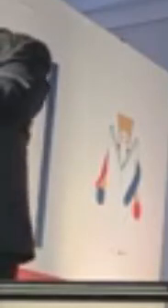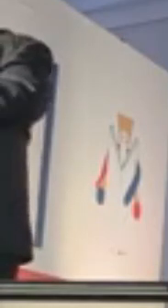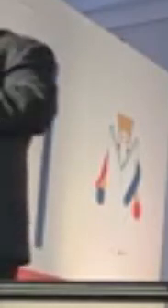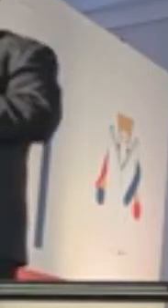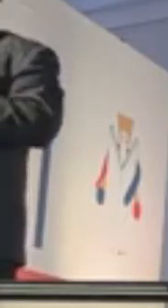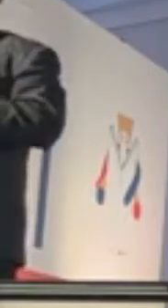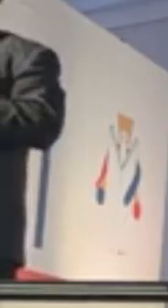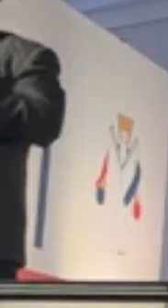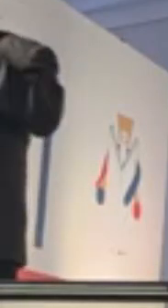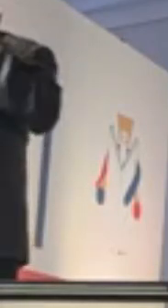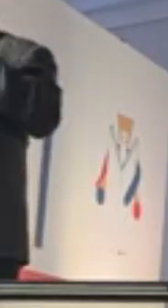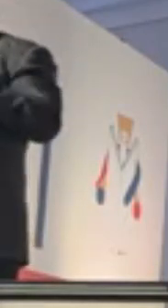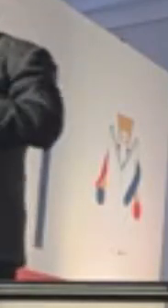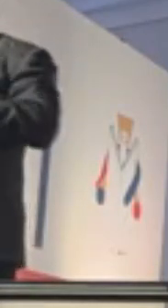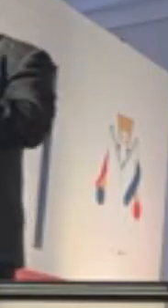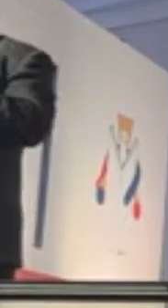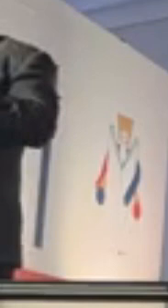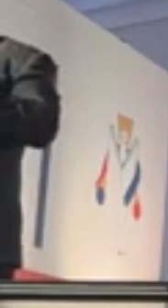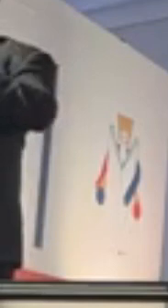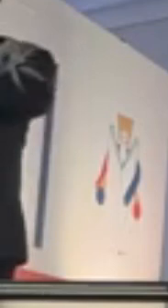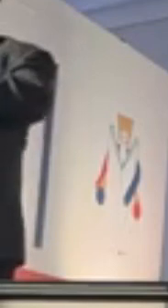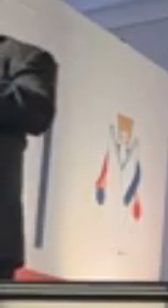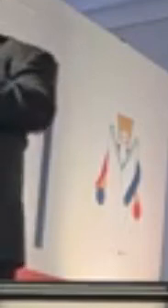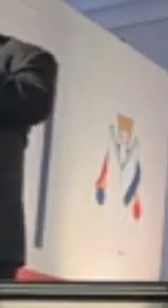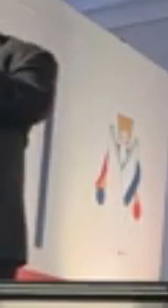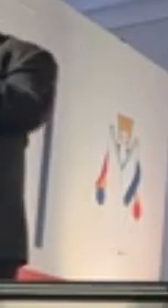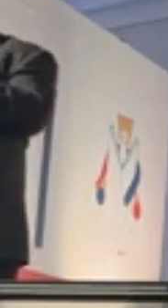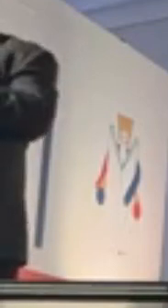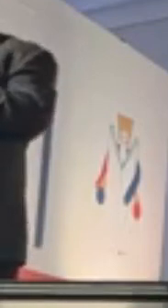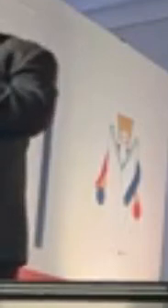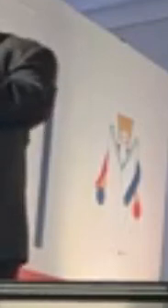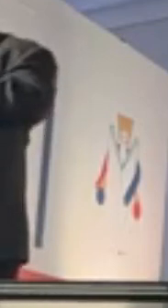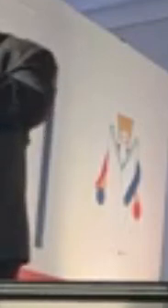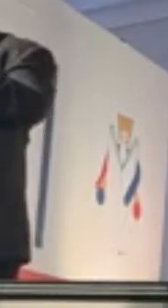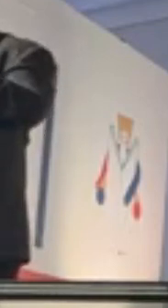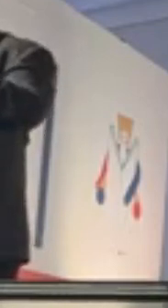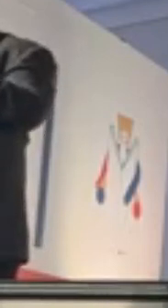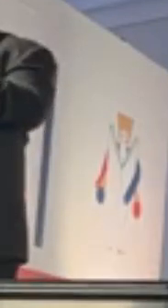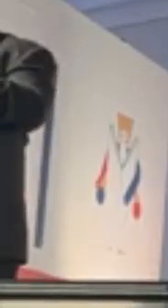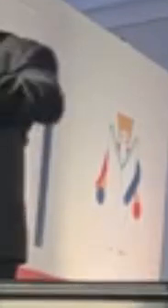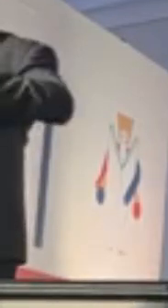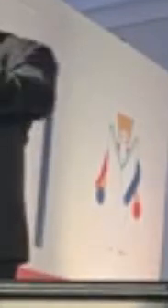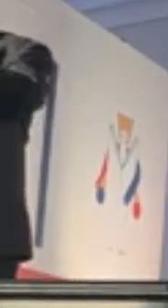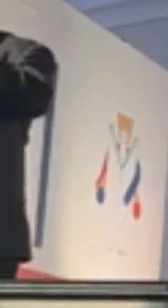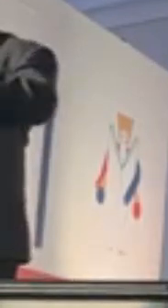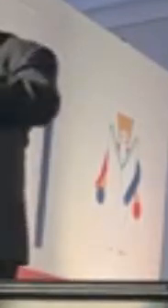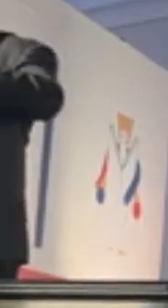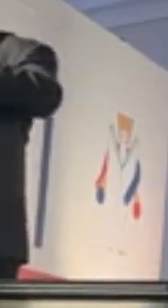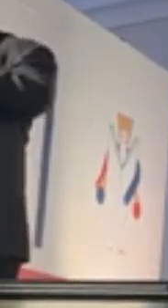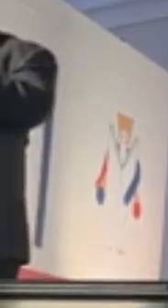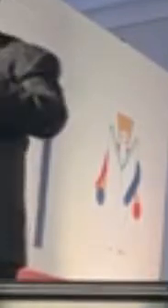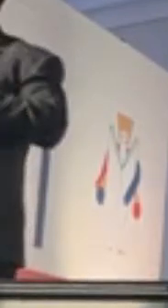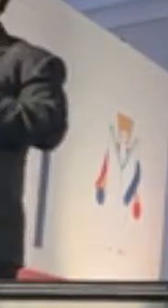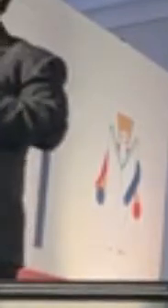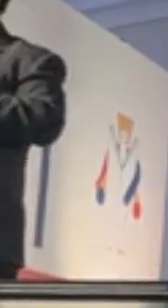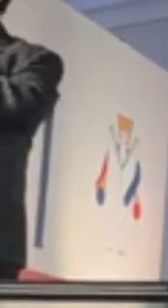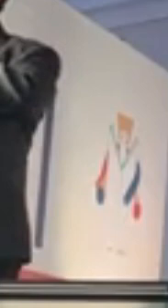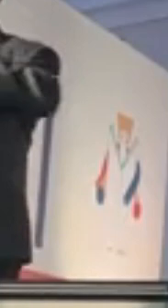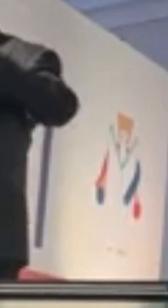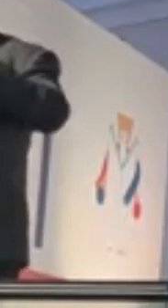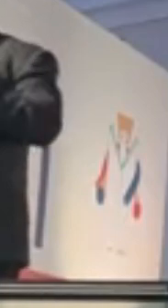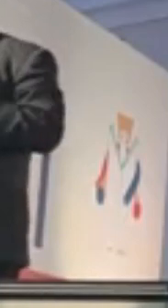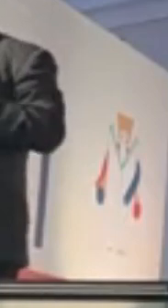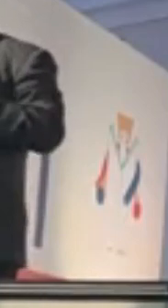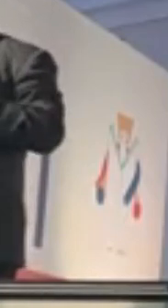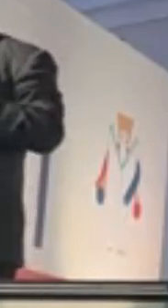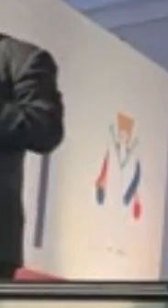la humanidad, si podemos construir otro camino, y yo creo que podemos hacerlo, y que estos gobiernos de izquierda,